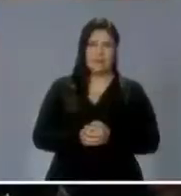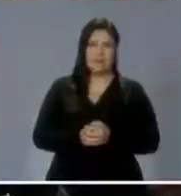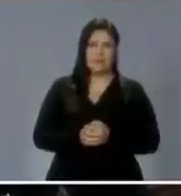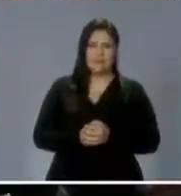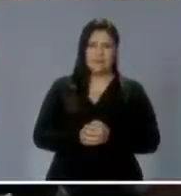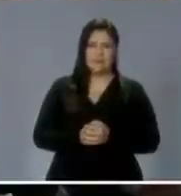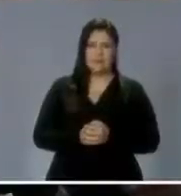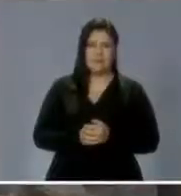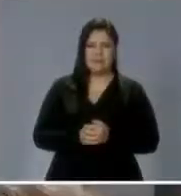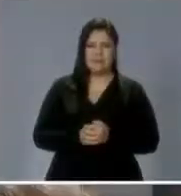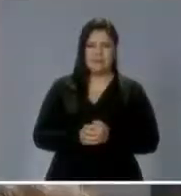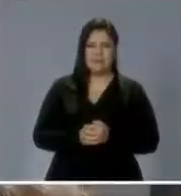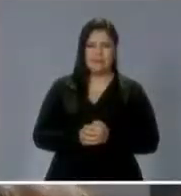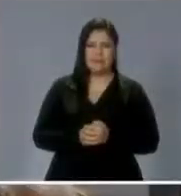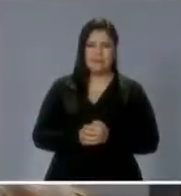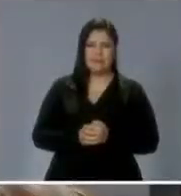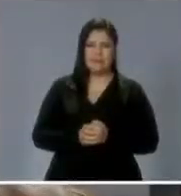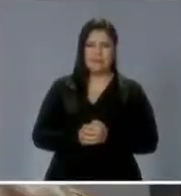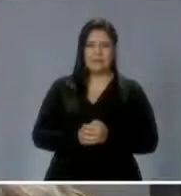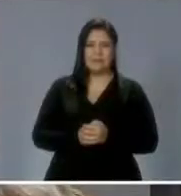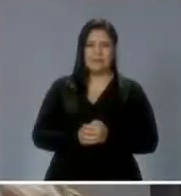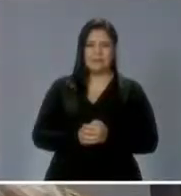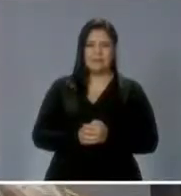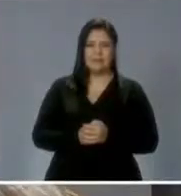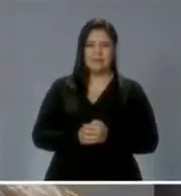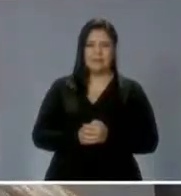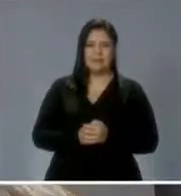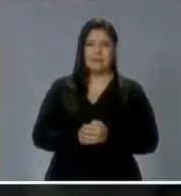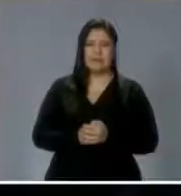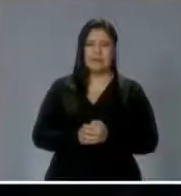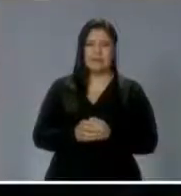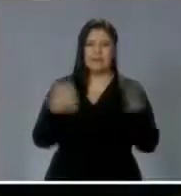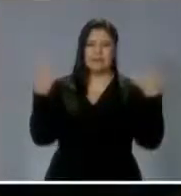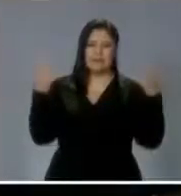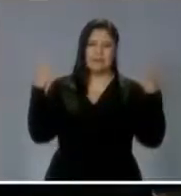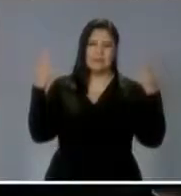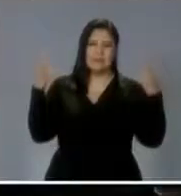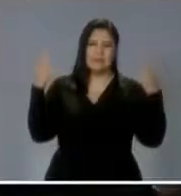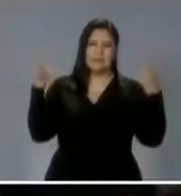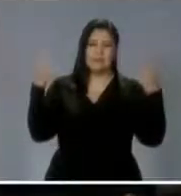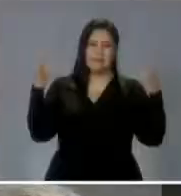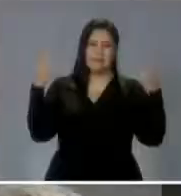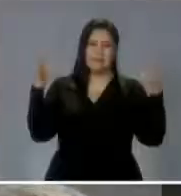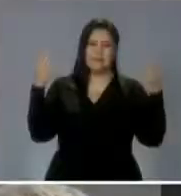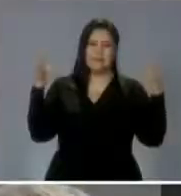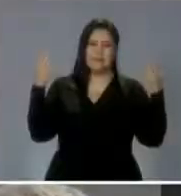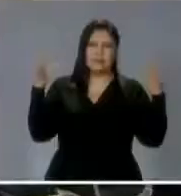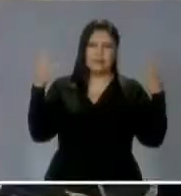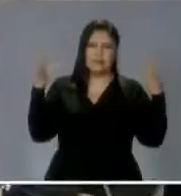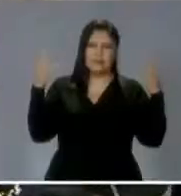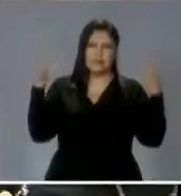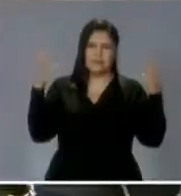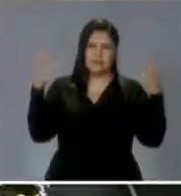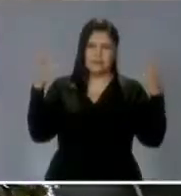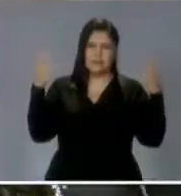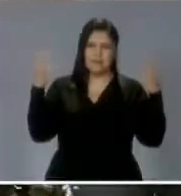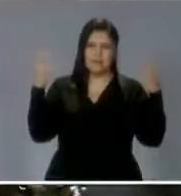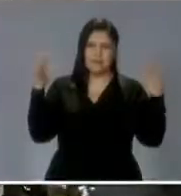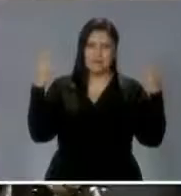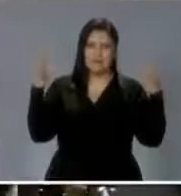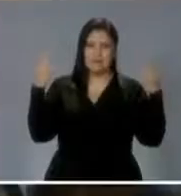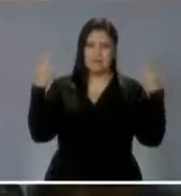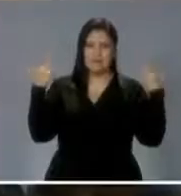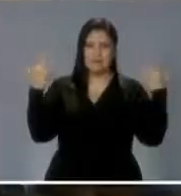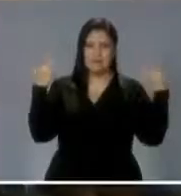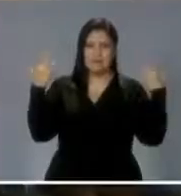el presidente de méxico enrique peña nieto presentó su sexto y último informe de gobierno donde destacó que el país la pobreza y la pobreza extrema